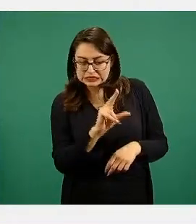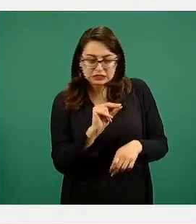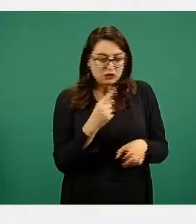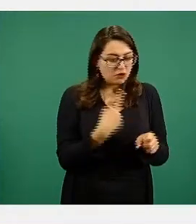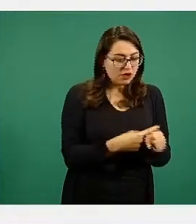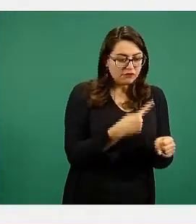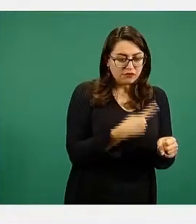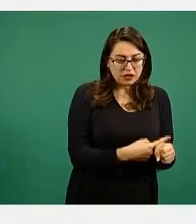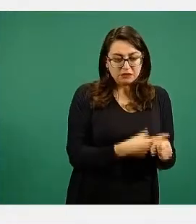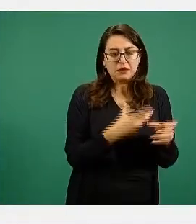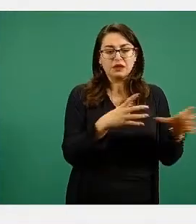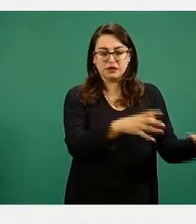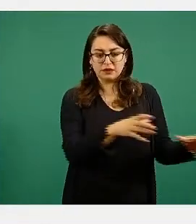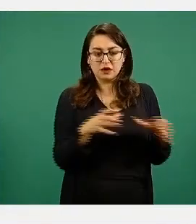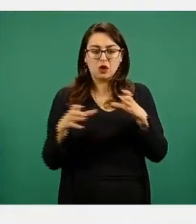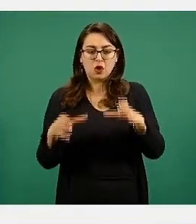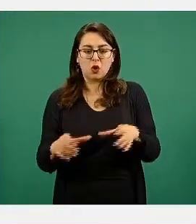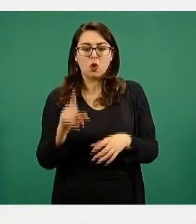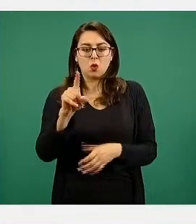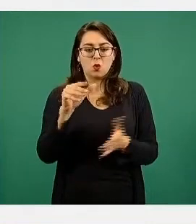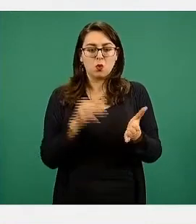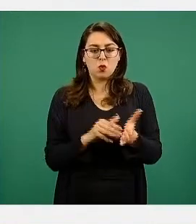las cuales hay